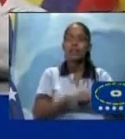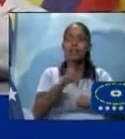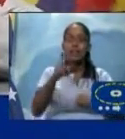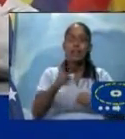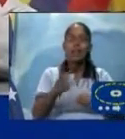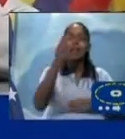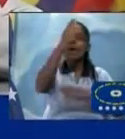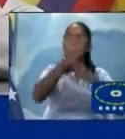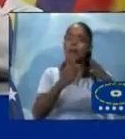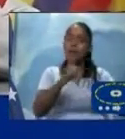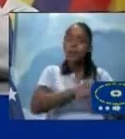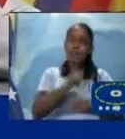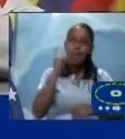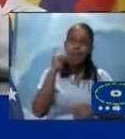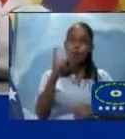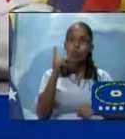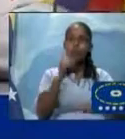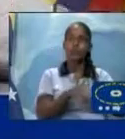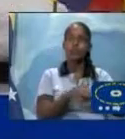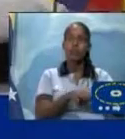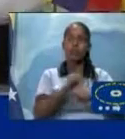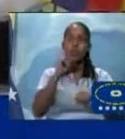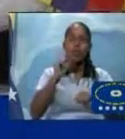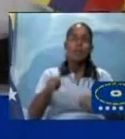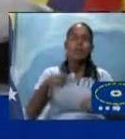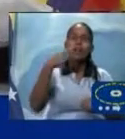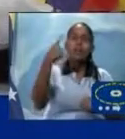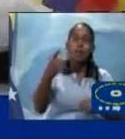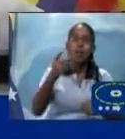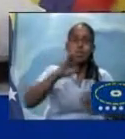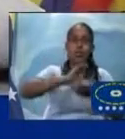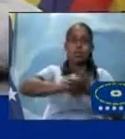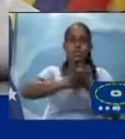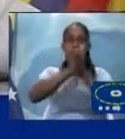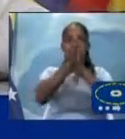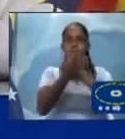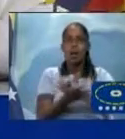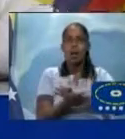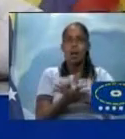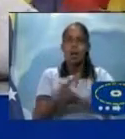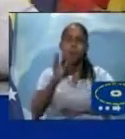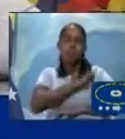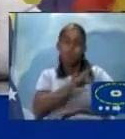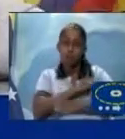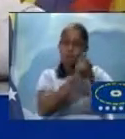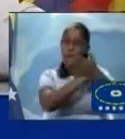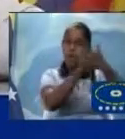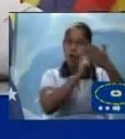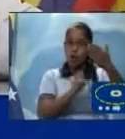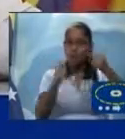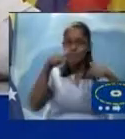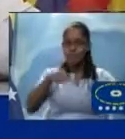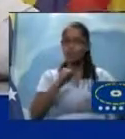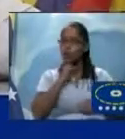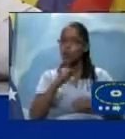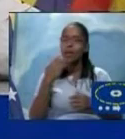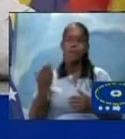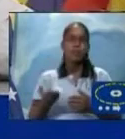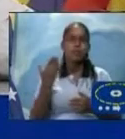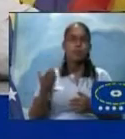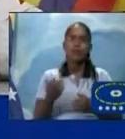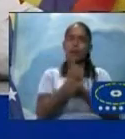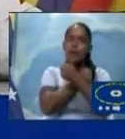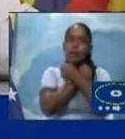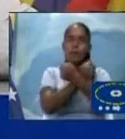la mitad de un tiempo, y cuando se acabe. Tomen nota de esto, porque esto es importantísimo,